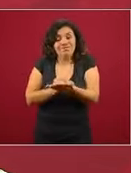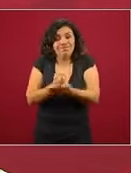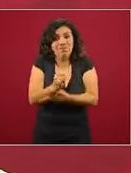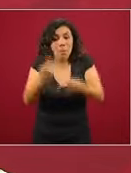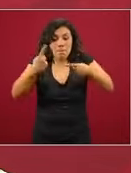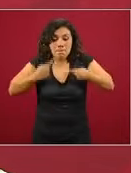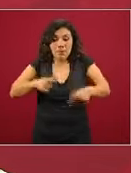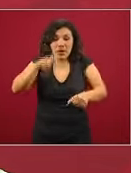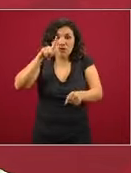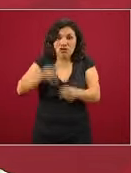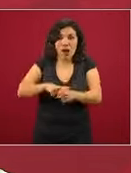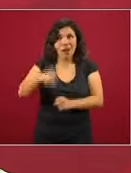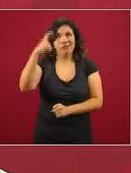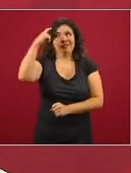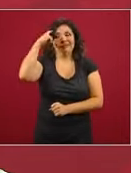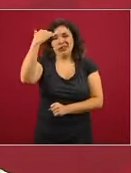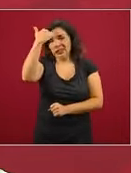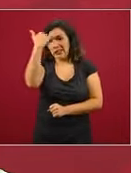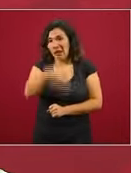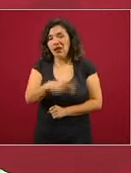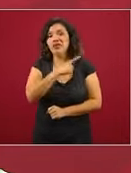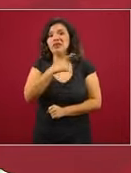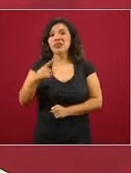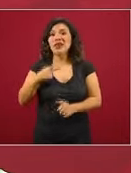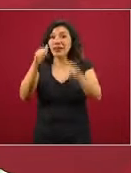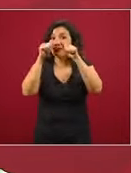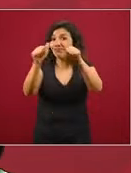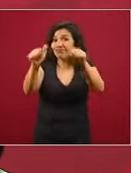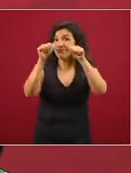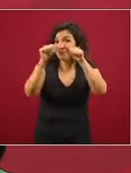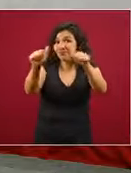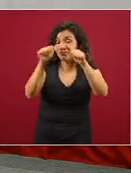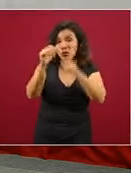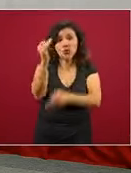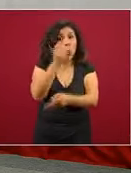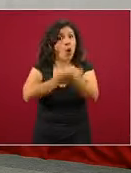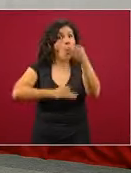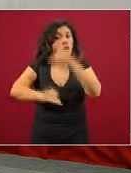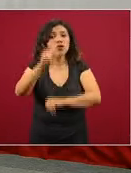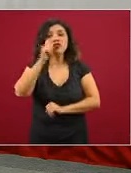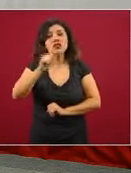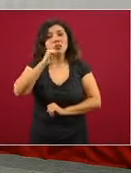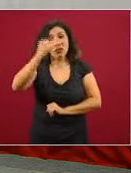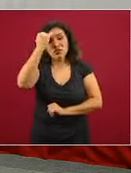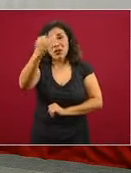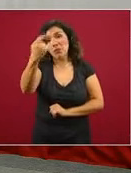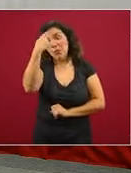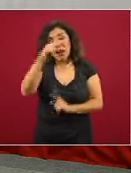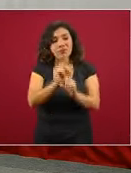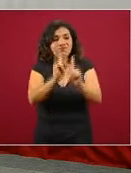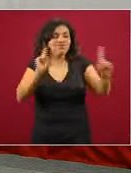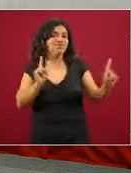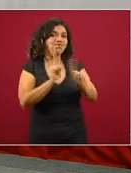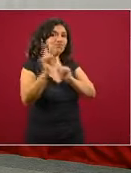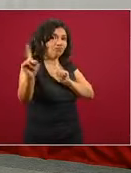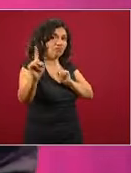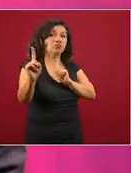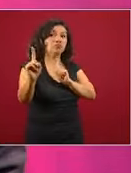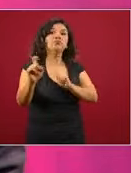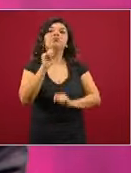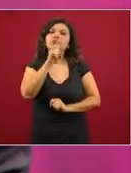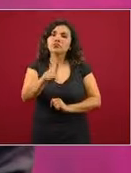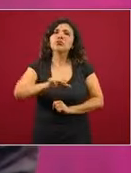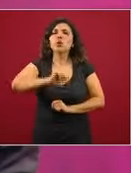decisión consciente de estar atentos y atentas todo el tiempo a mantenerse a sana distancia. Además de